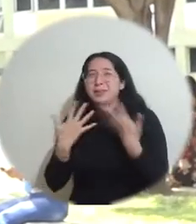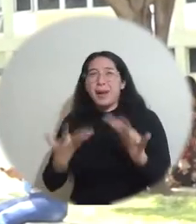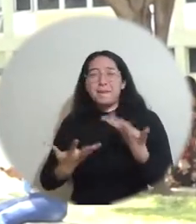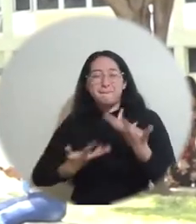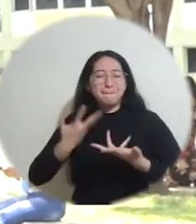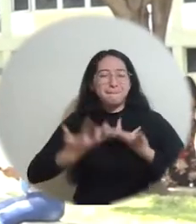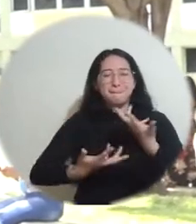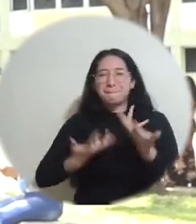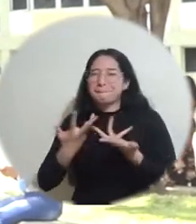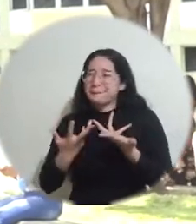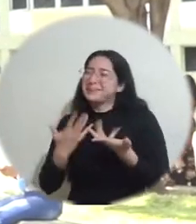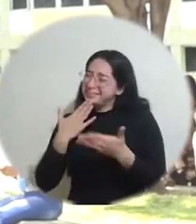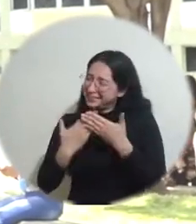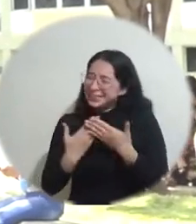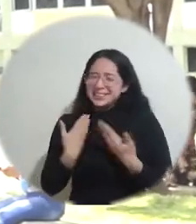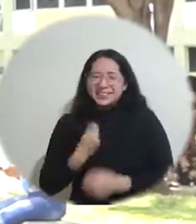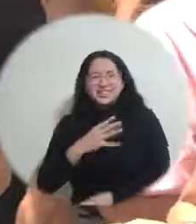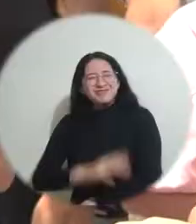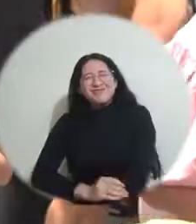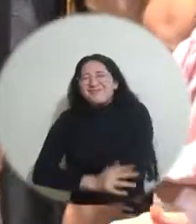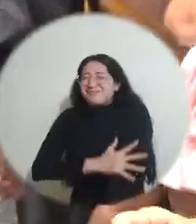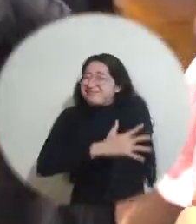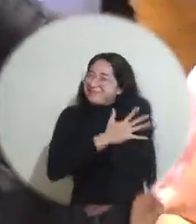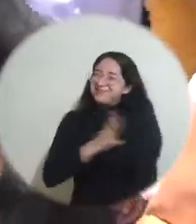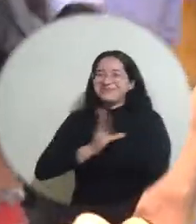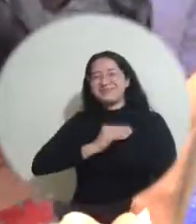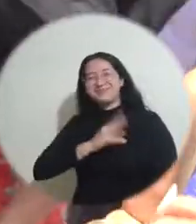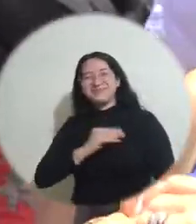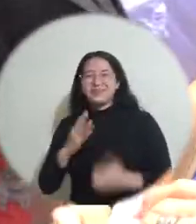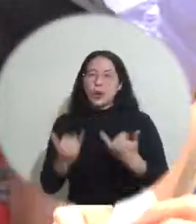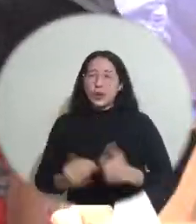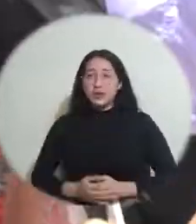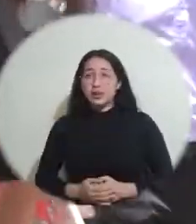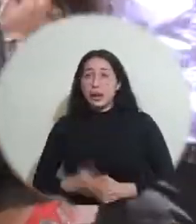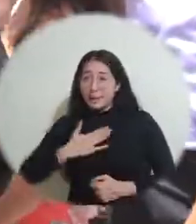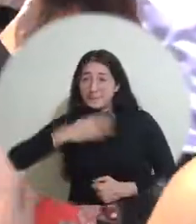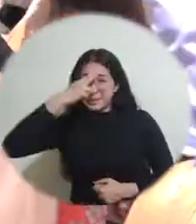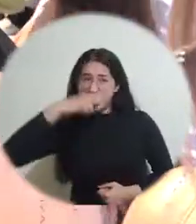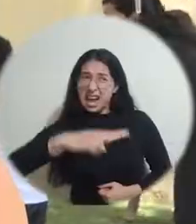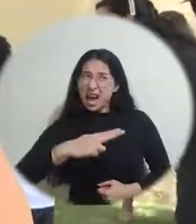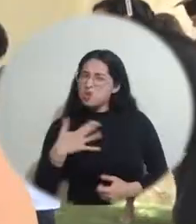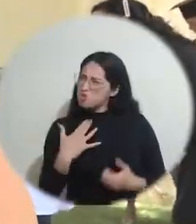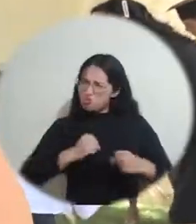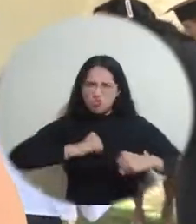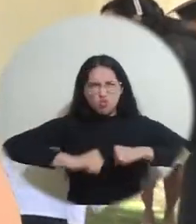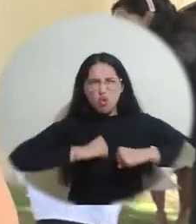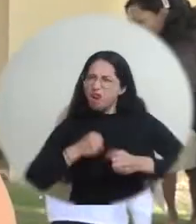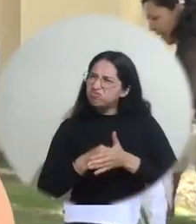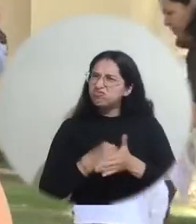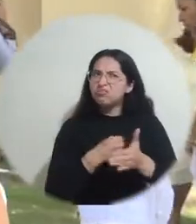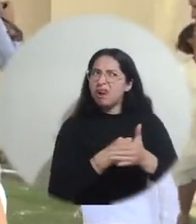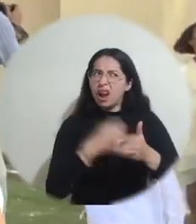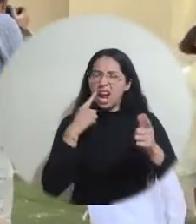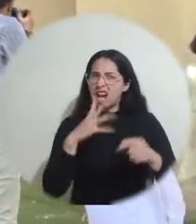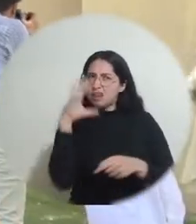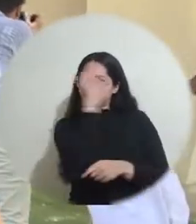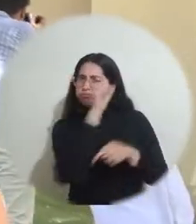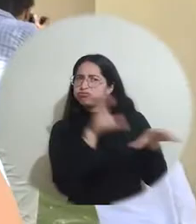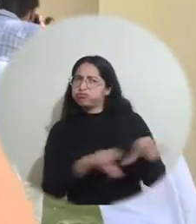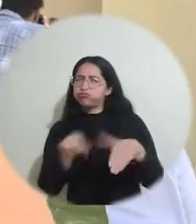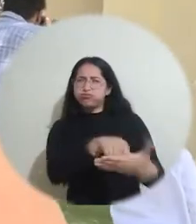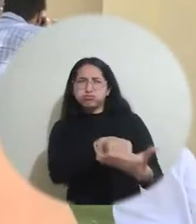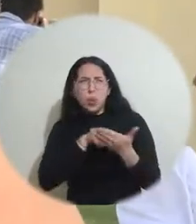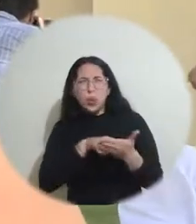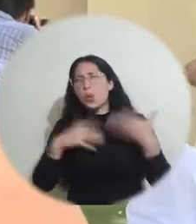industrial. No tengo sentimientos pues para describir la emoción que estoy sintiendo el día de hoy. Fue una niña guerrera que todo lo